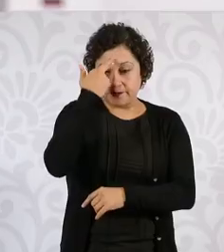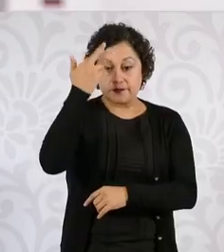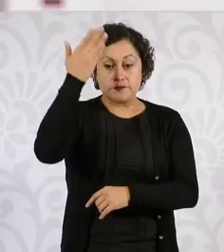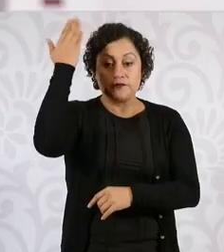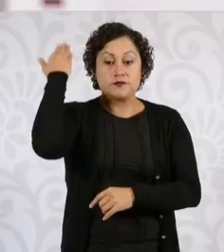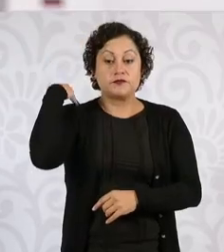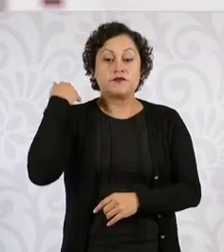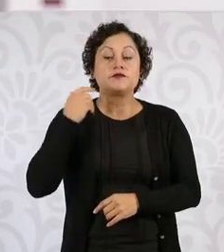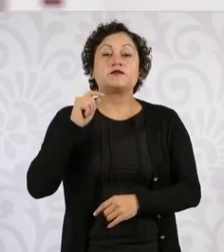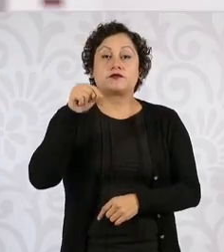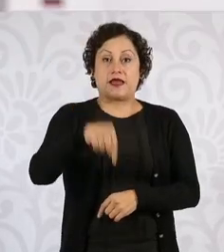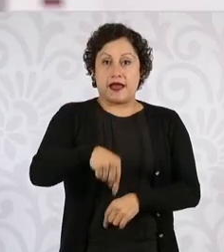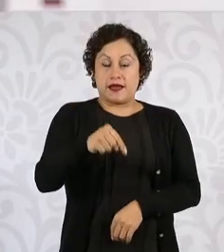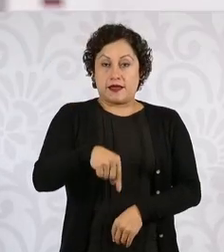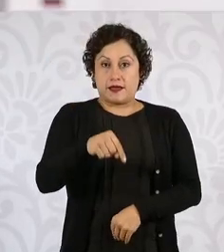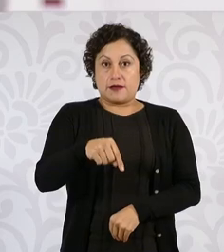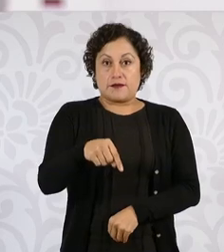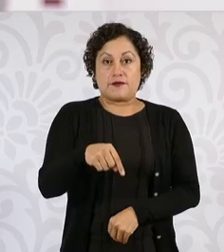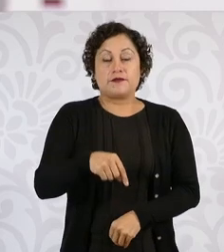en este espacio,